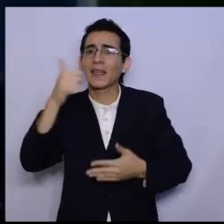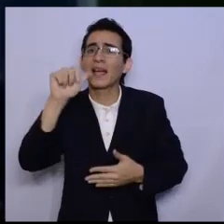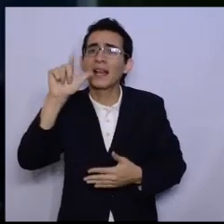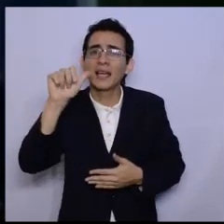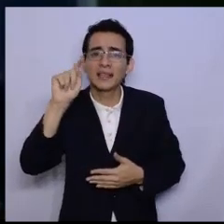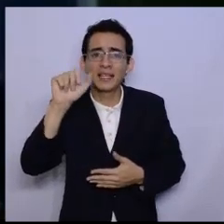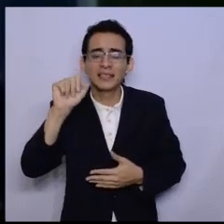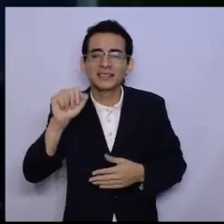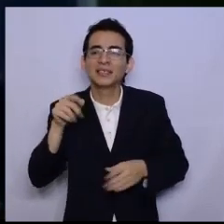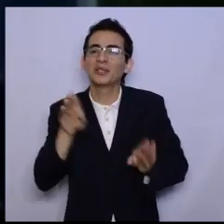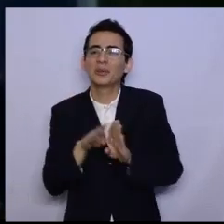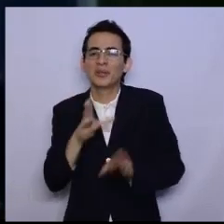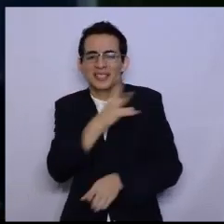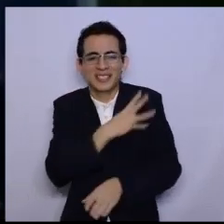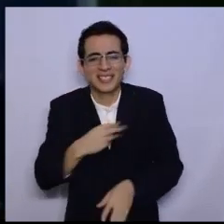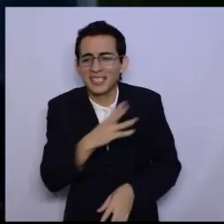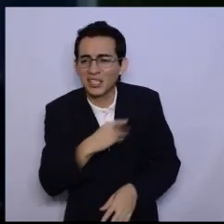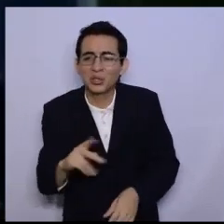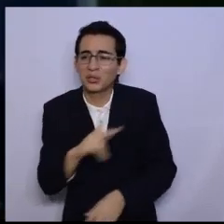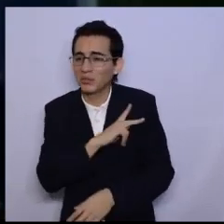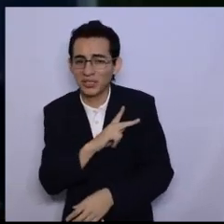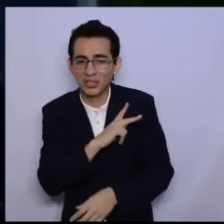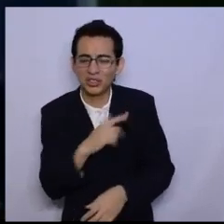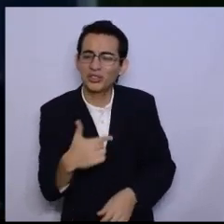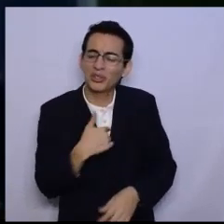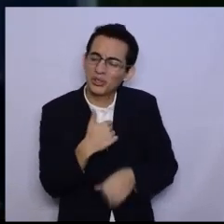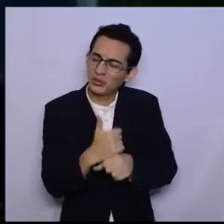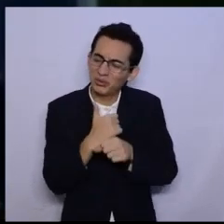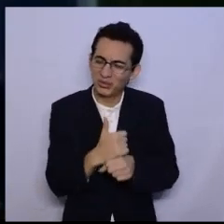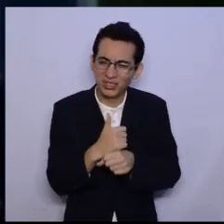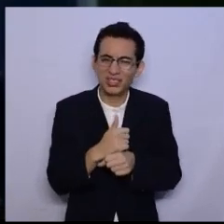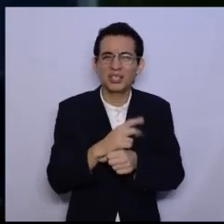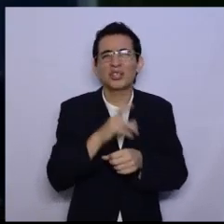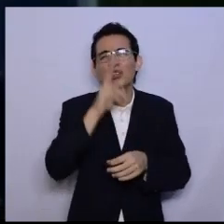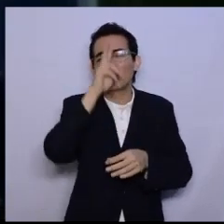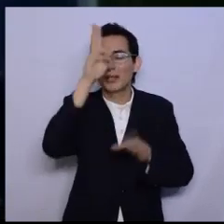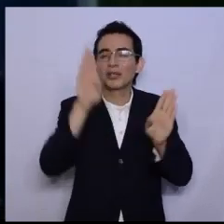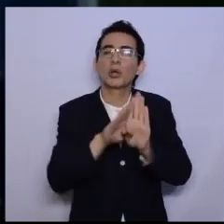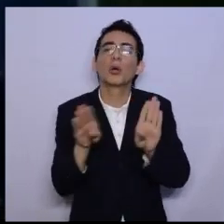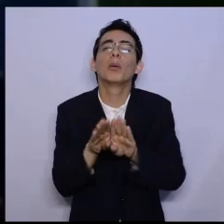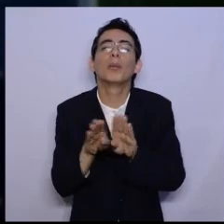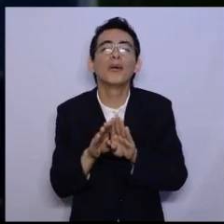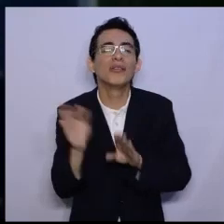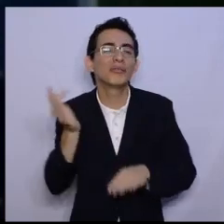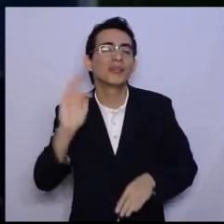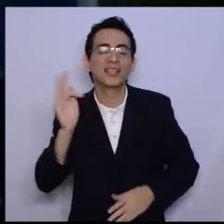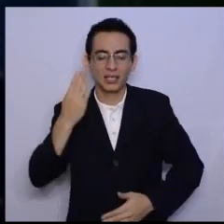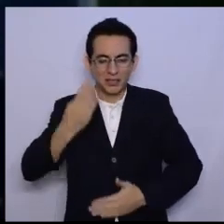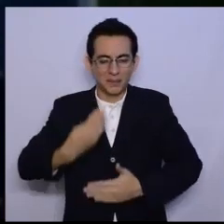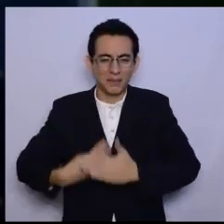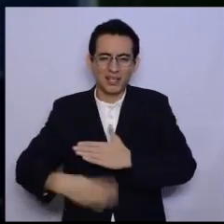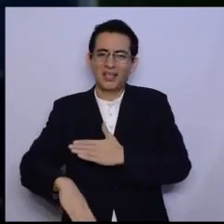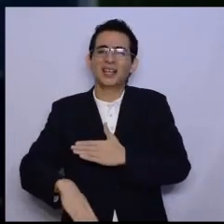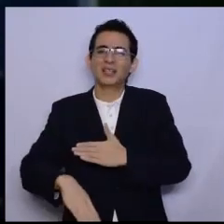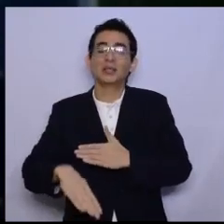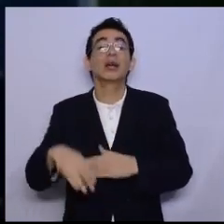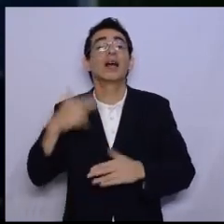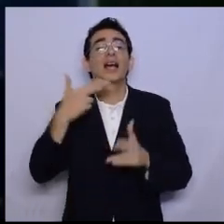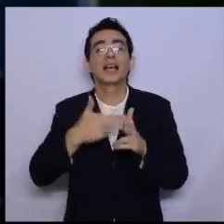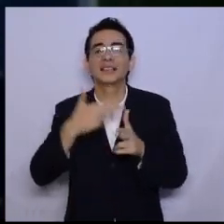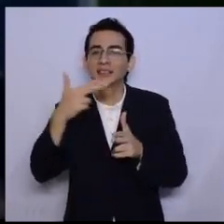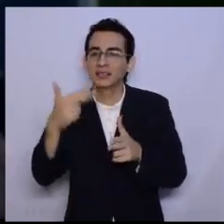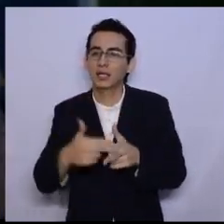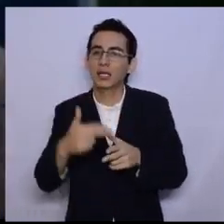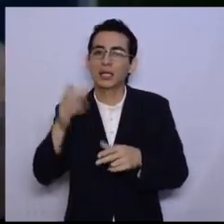les dijo, hijitos míos, por quienes vuelvo a sufrir dolores de parto, hasta que Cristo sea formado